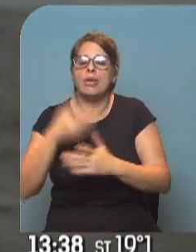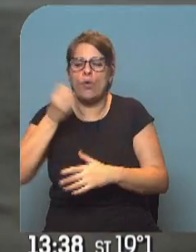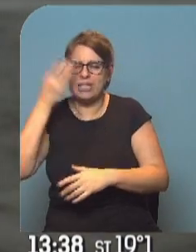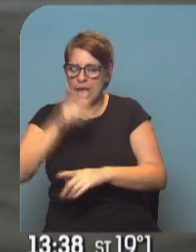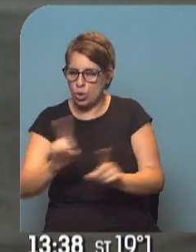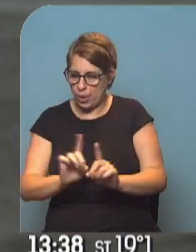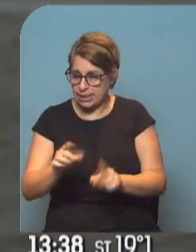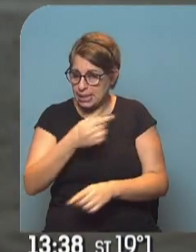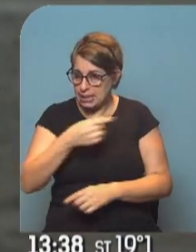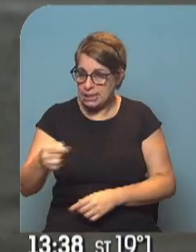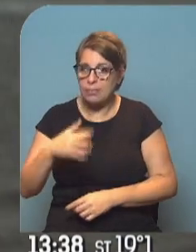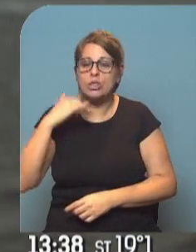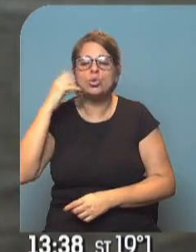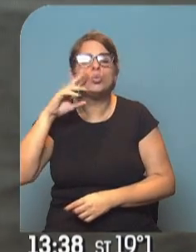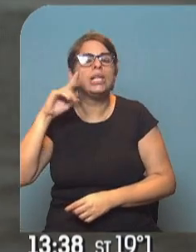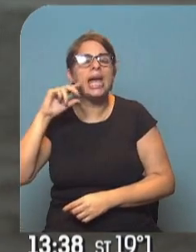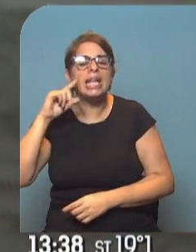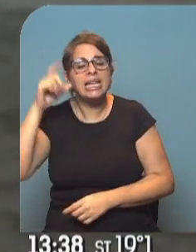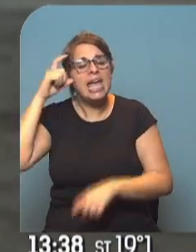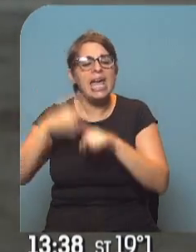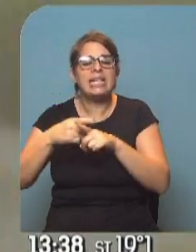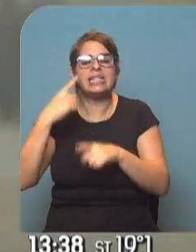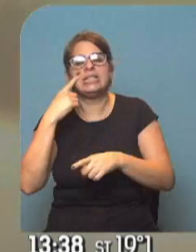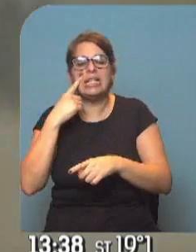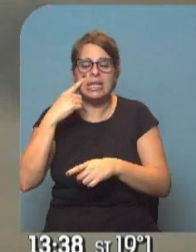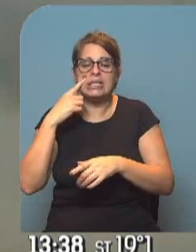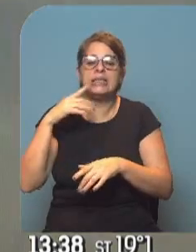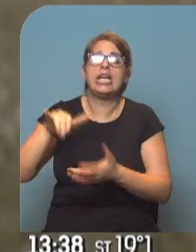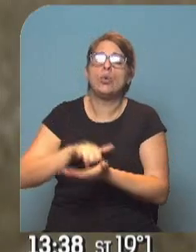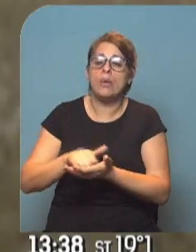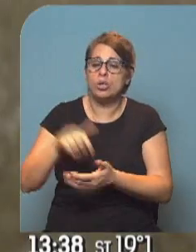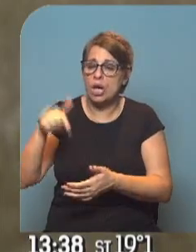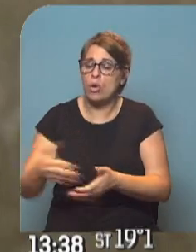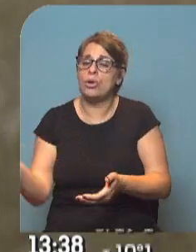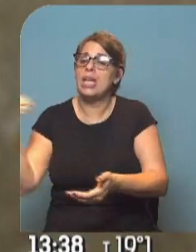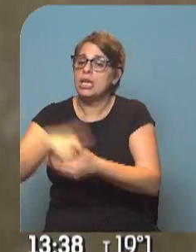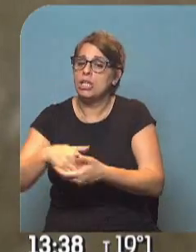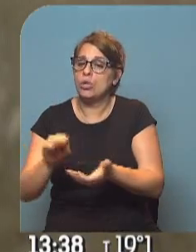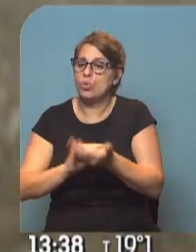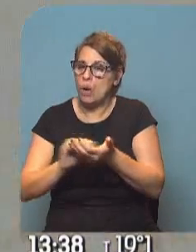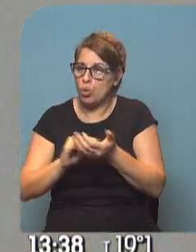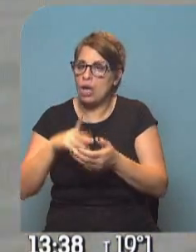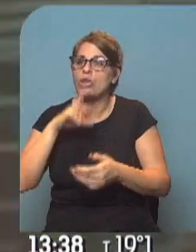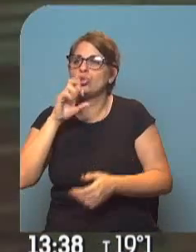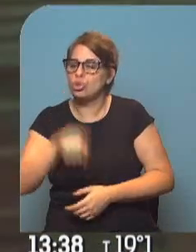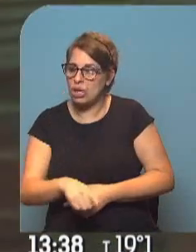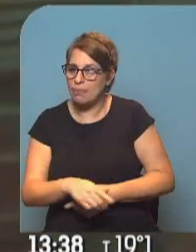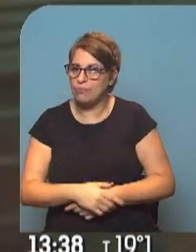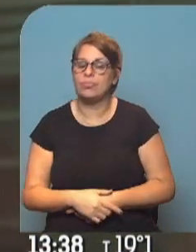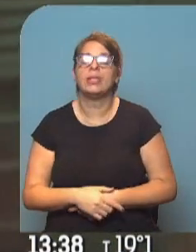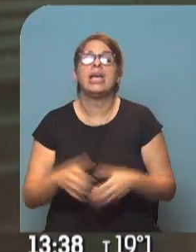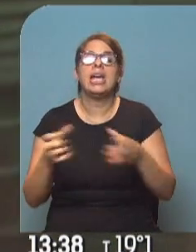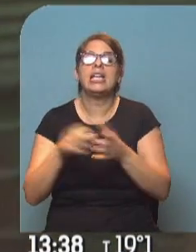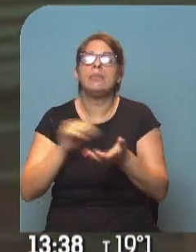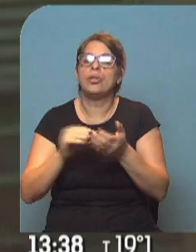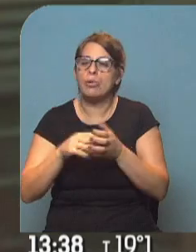hablando Rudolph Giuliani, el exalcalde de Nueva York, que ahora se integró al equipo de abogados de Donald Trump. Donald Trump está reformulando su equipo